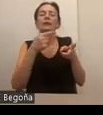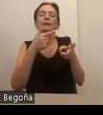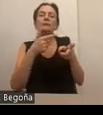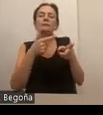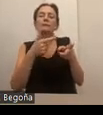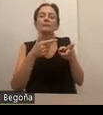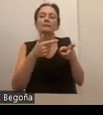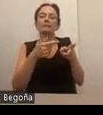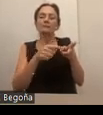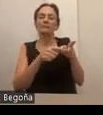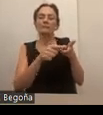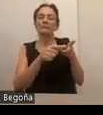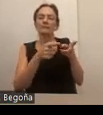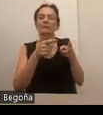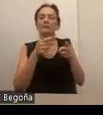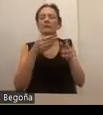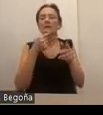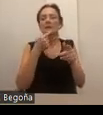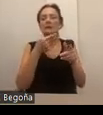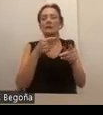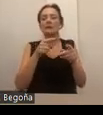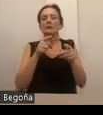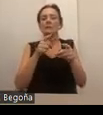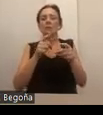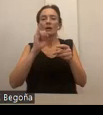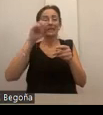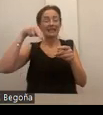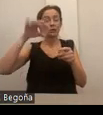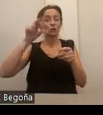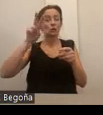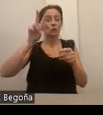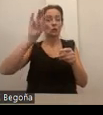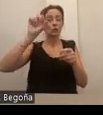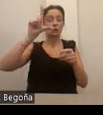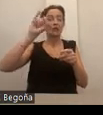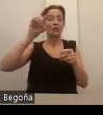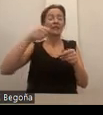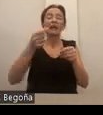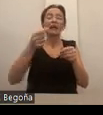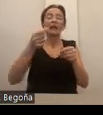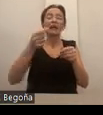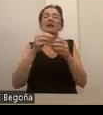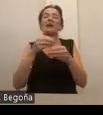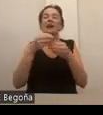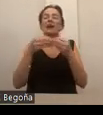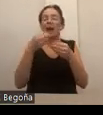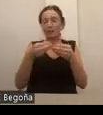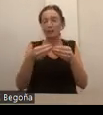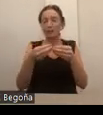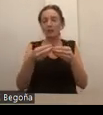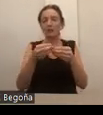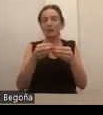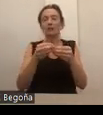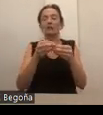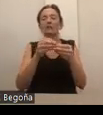caso, en lo que se refiere a la función de la insulina para que haga entrar la glucosa dentro de la célula, una de dos. O tenemos